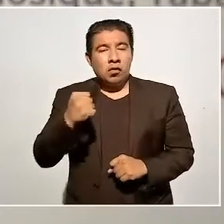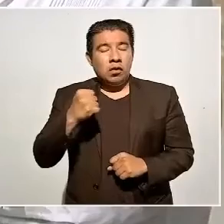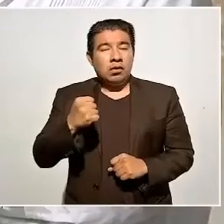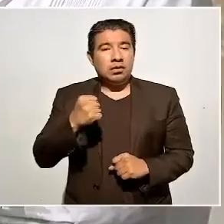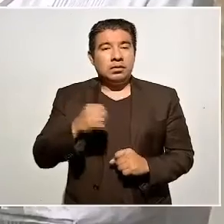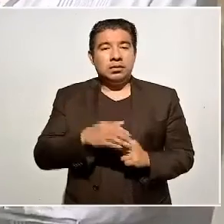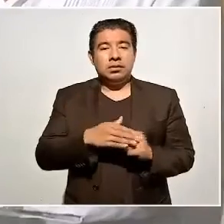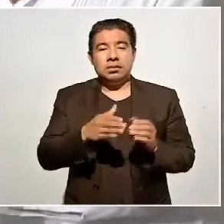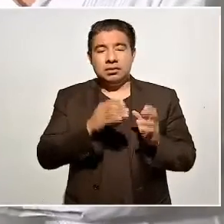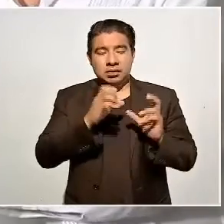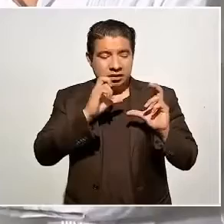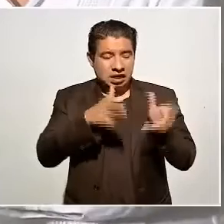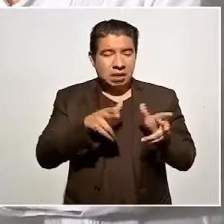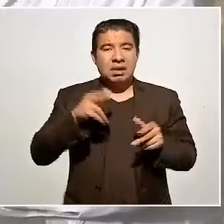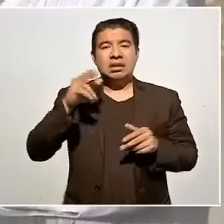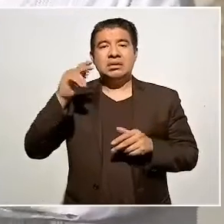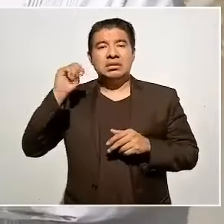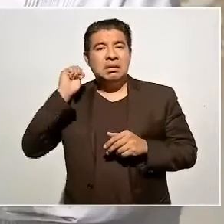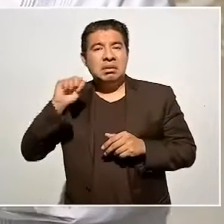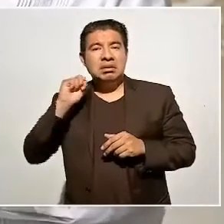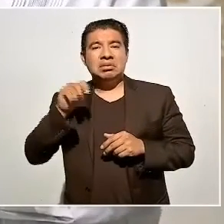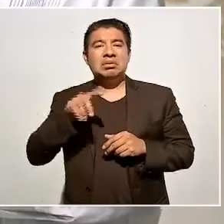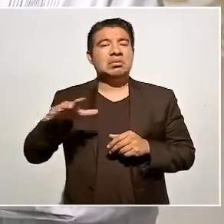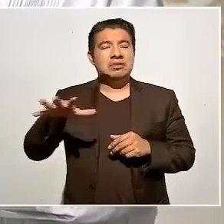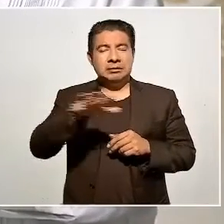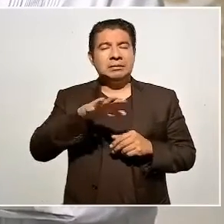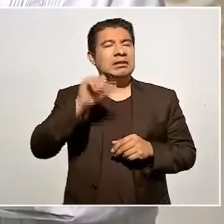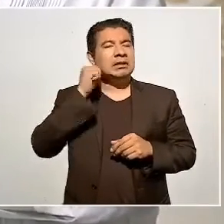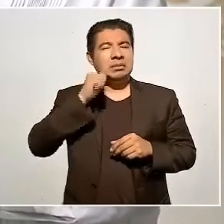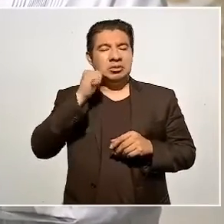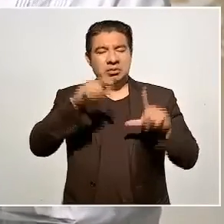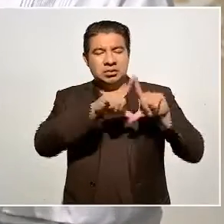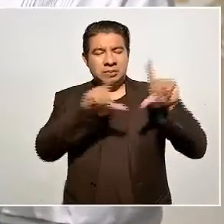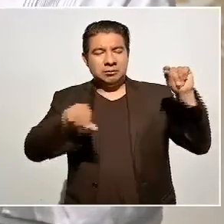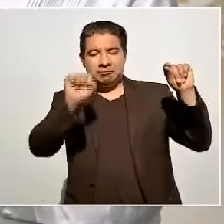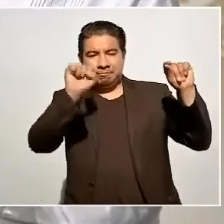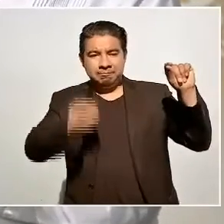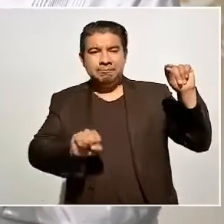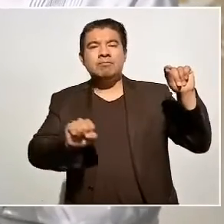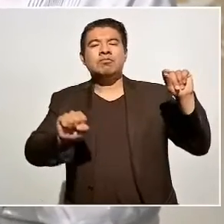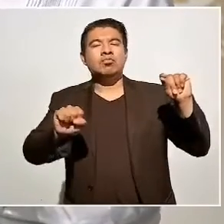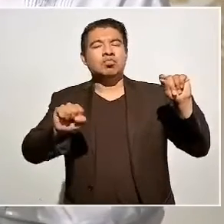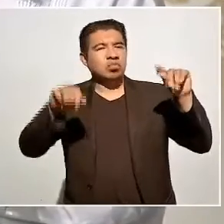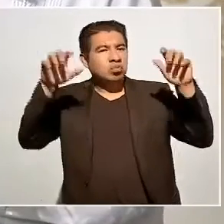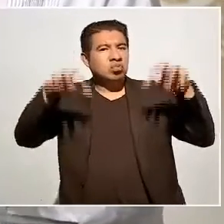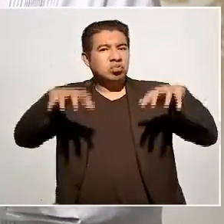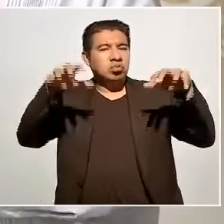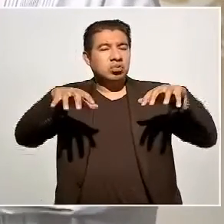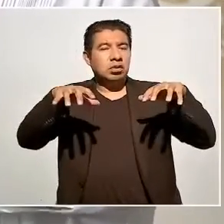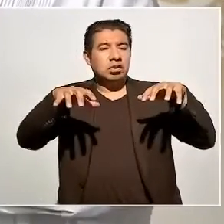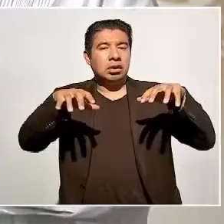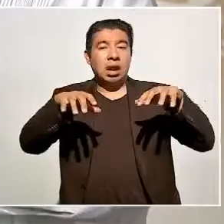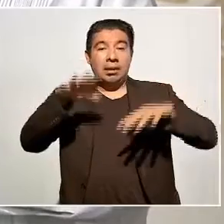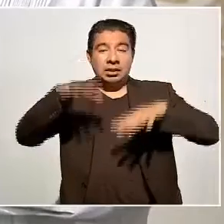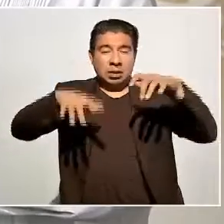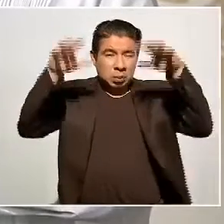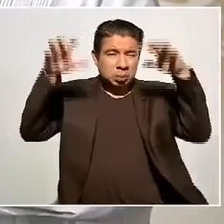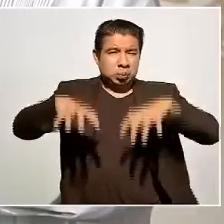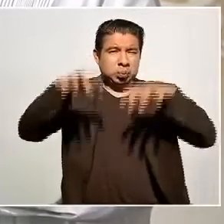en Chiapas, en Tabasco, en el sureste, y la temporada de lluvia no permite